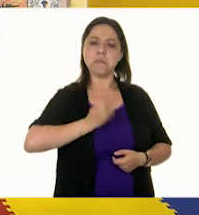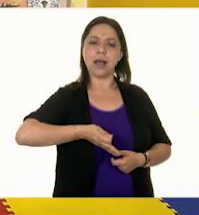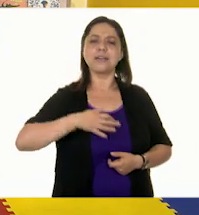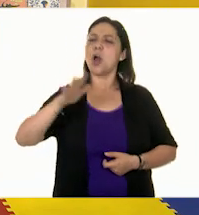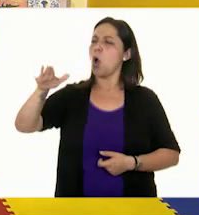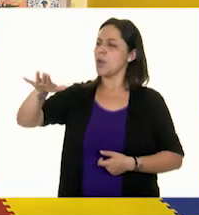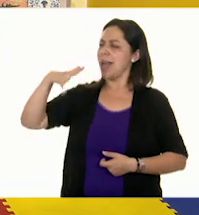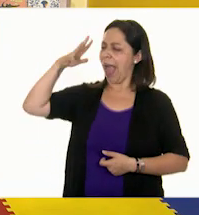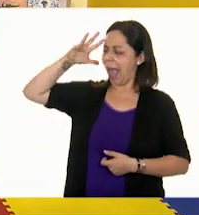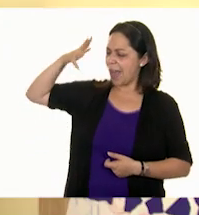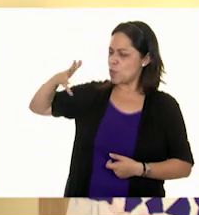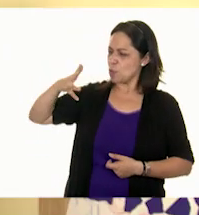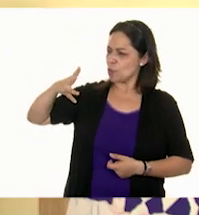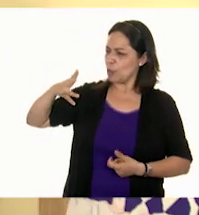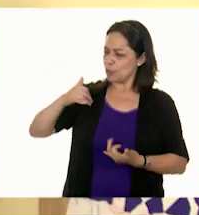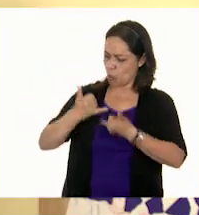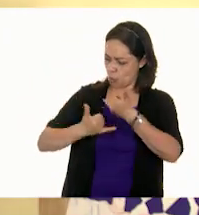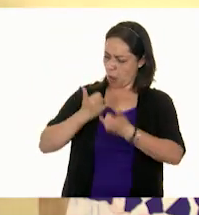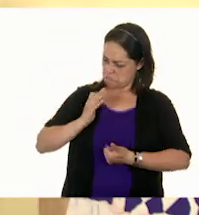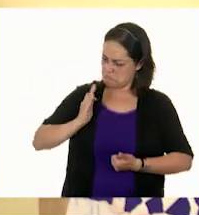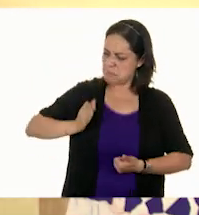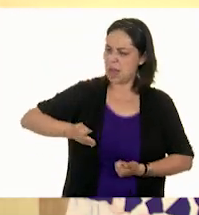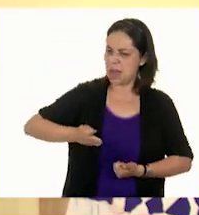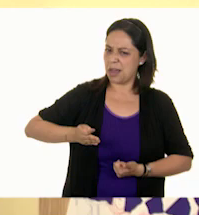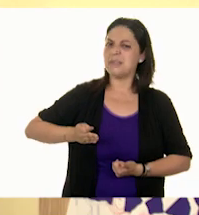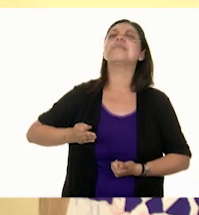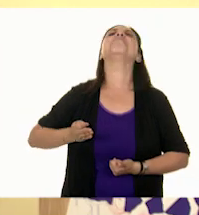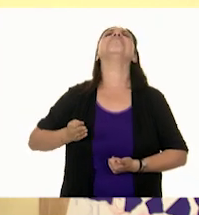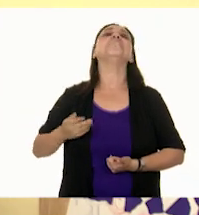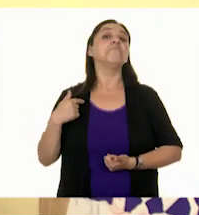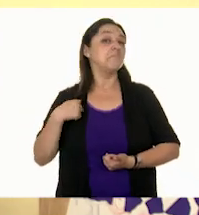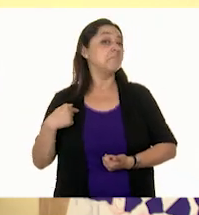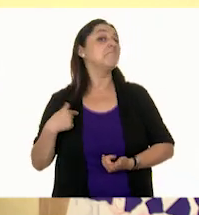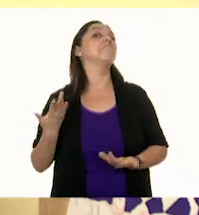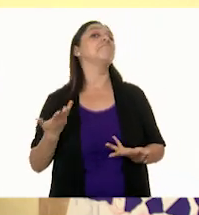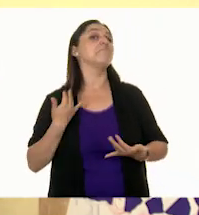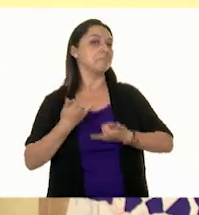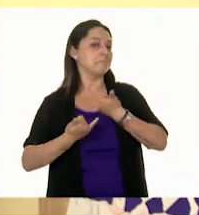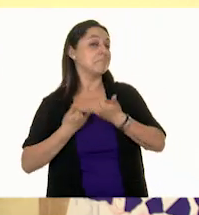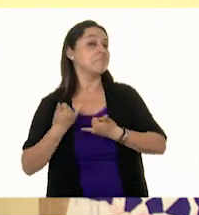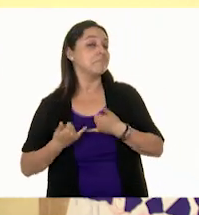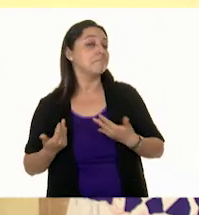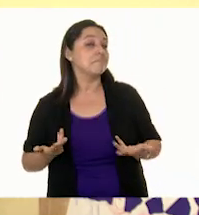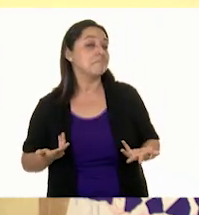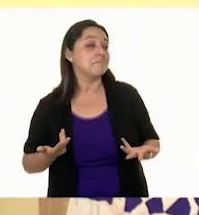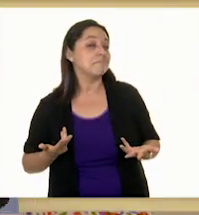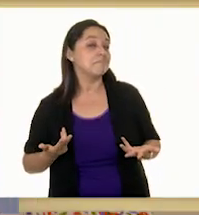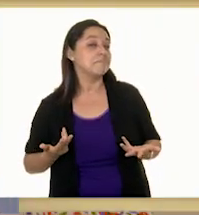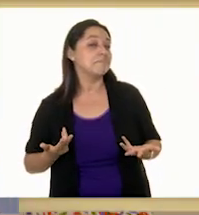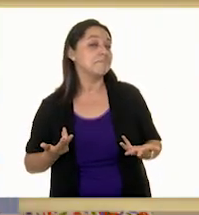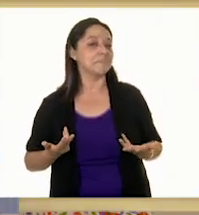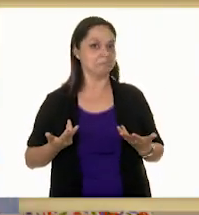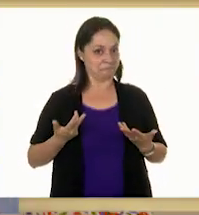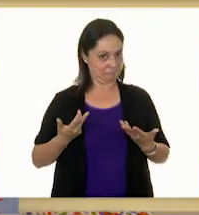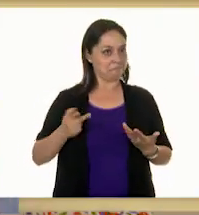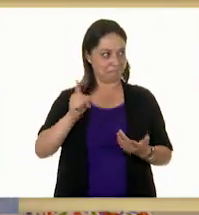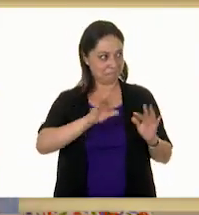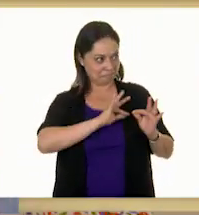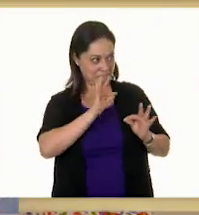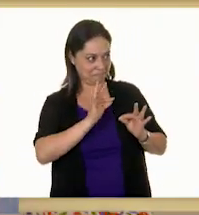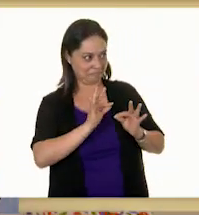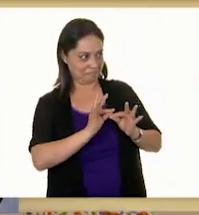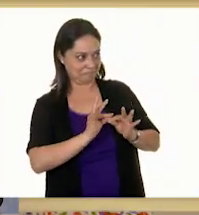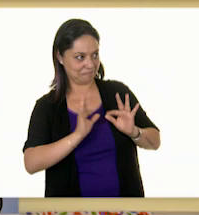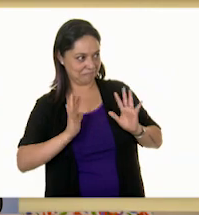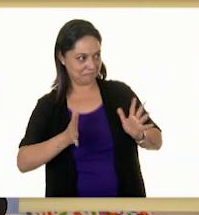a jugar... Ya vamos a jugar, Evelyn. Veo que estás listísima